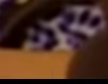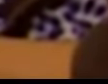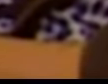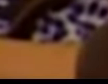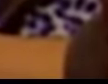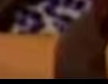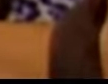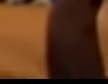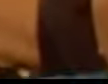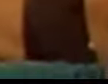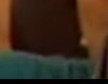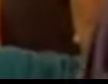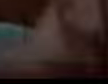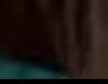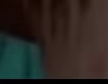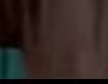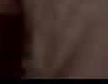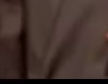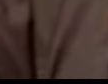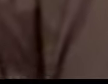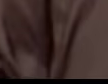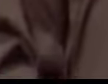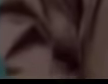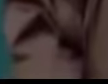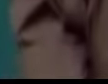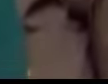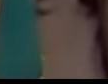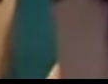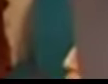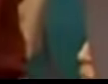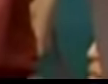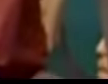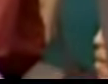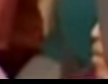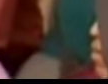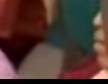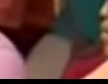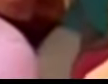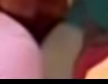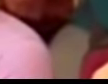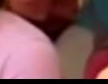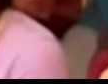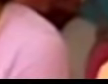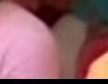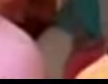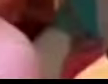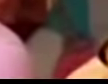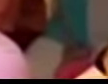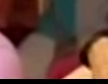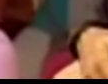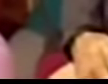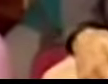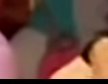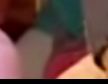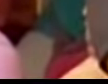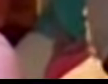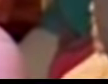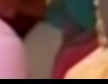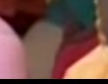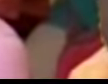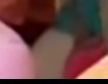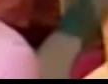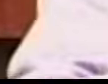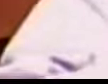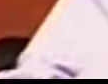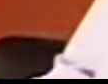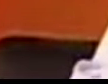Puerto Napo. Chasnami, chasnami, ñucanchi, yacta, pushaka, chasnami. Una mirú, tremenda reina. Mire. Hello, how